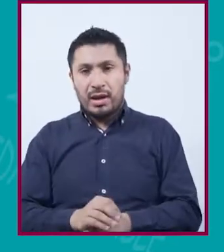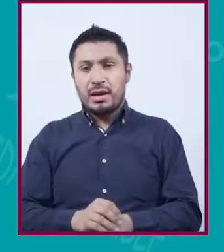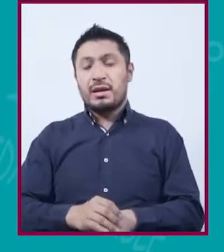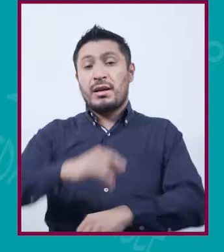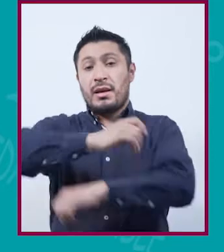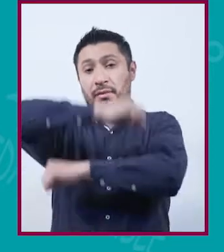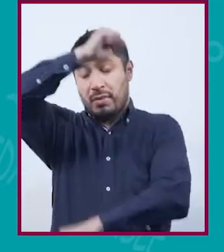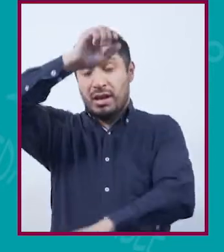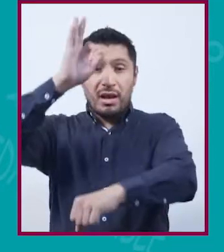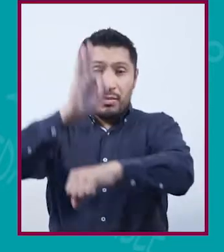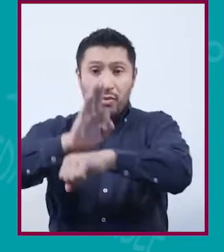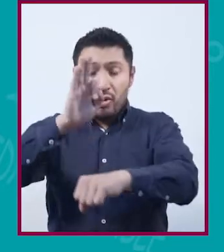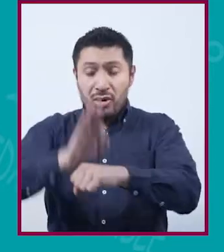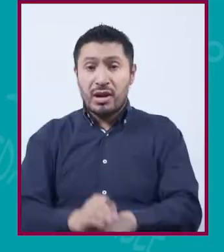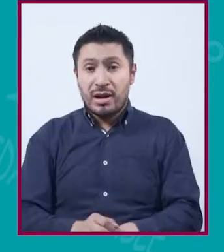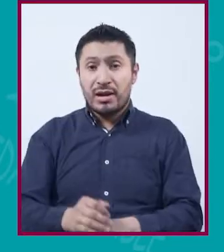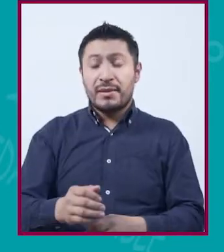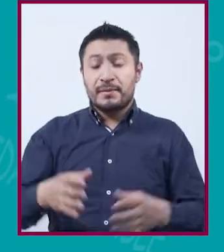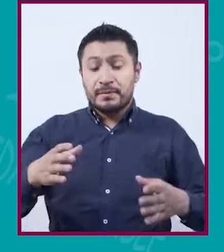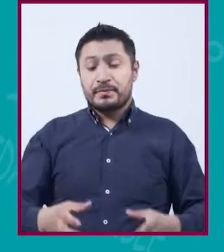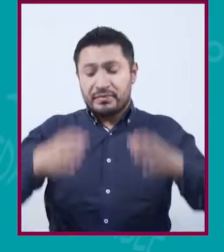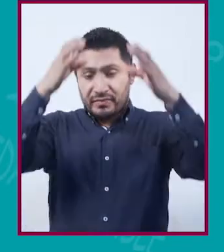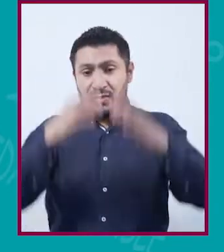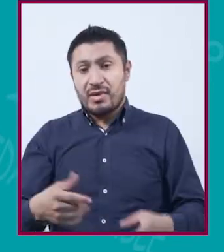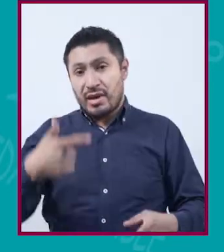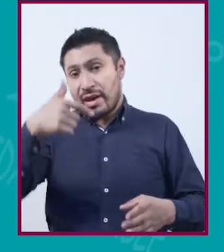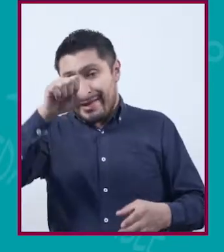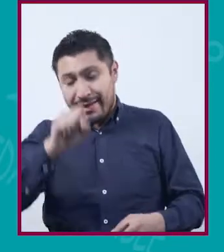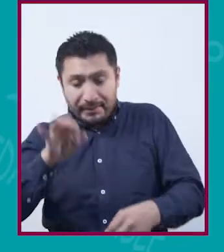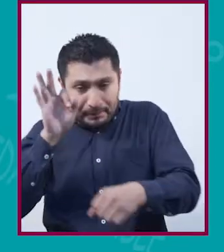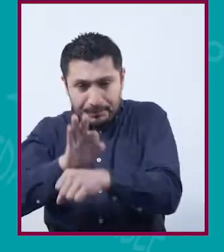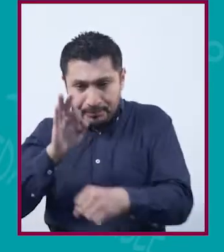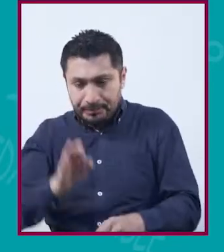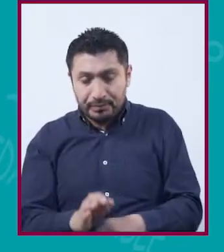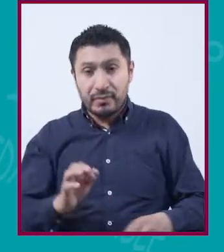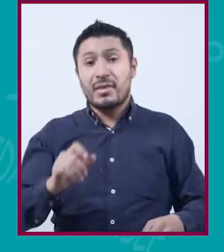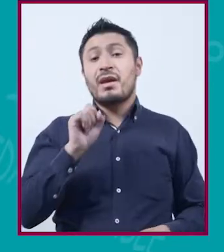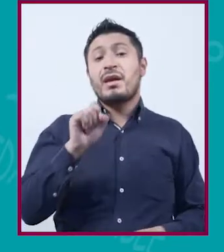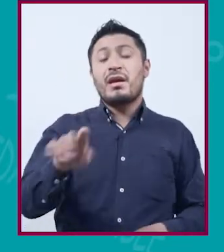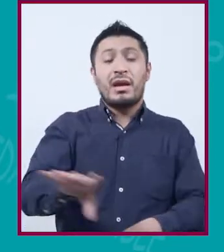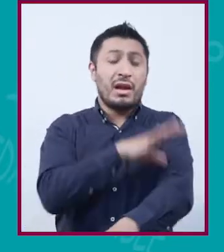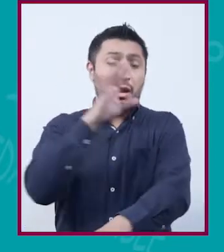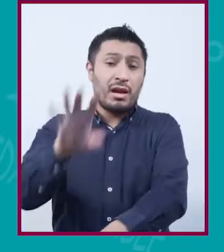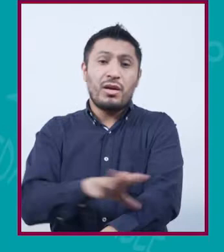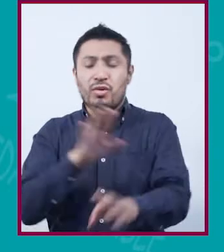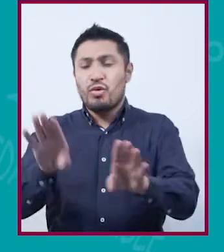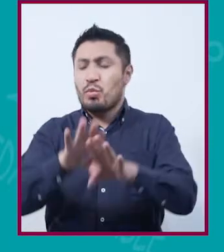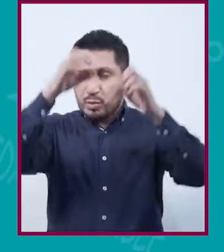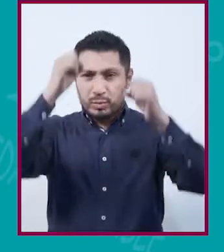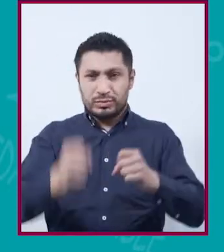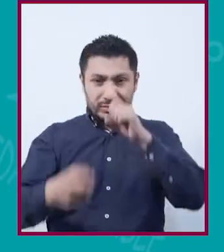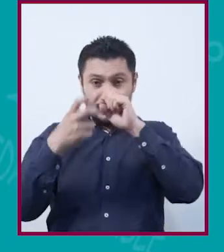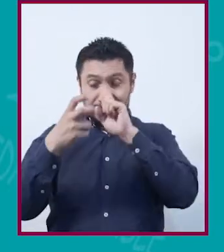Aseguramos puertas y ventanas, revisamos tanques de gas, que la electricidad esté